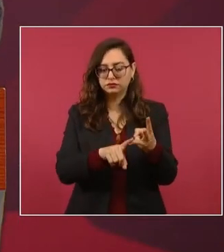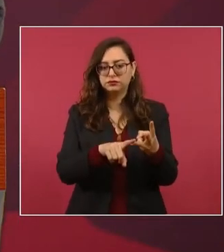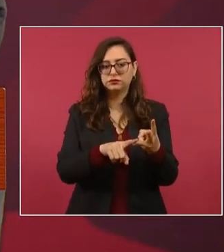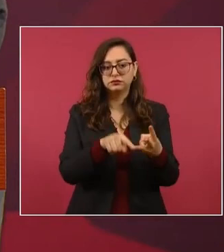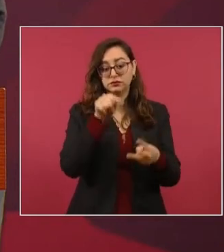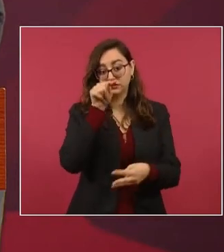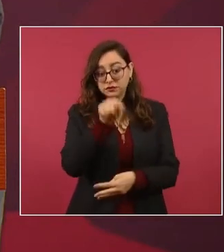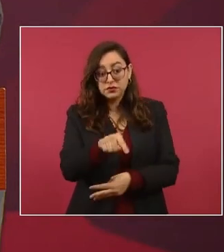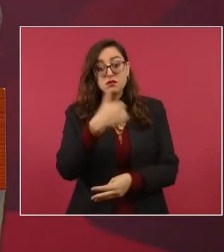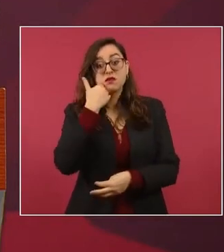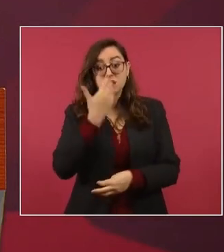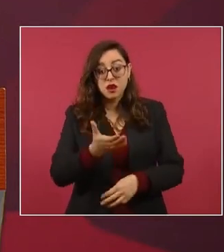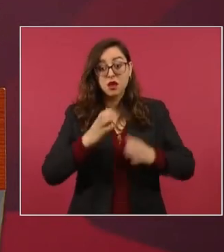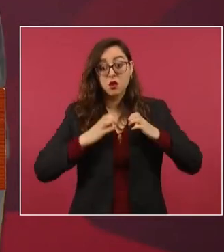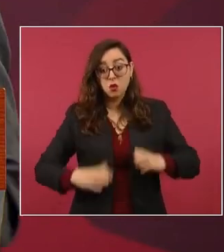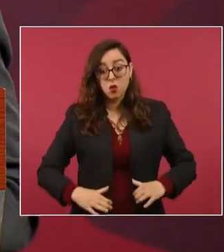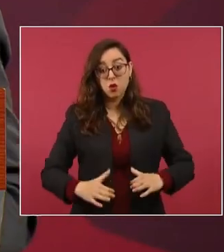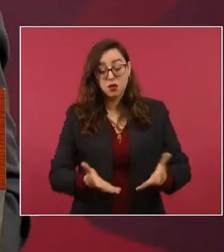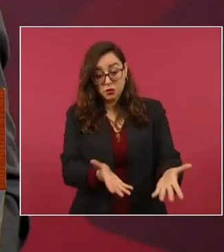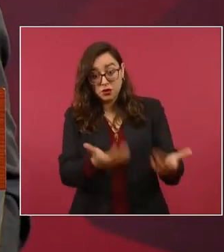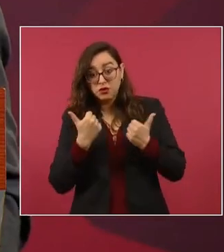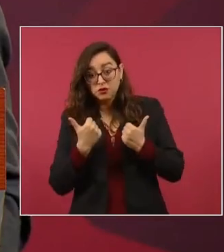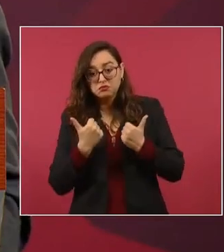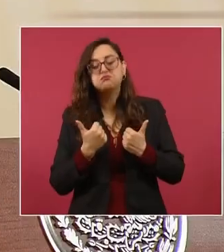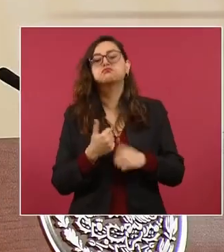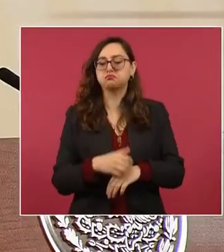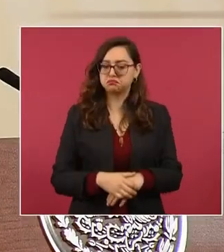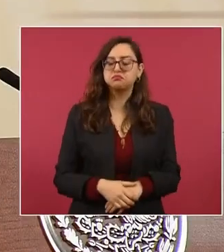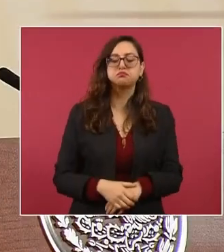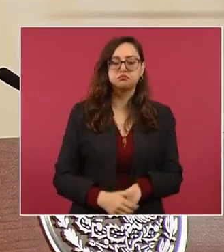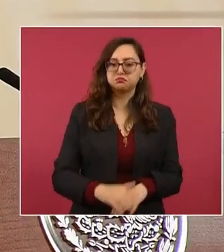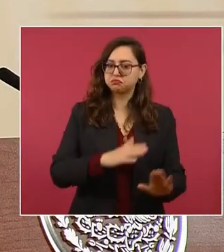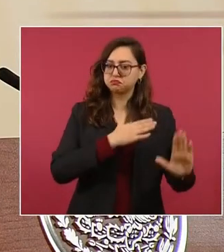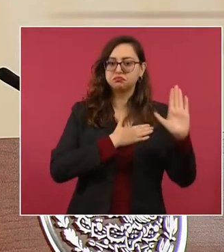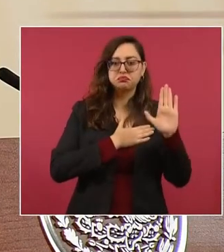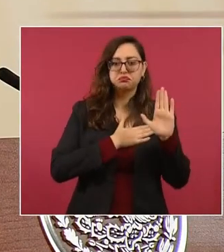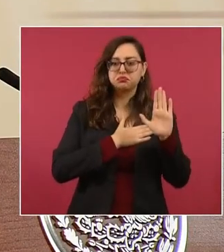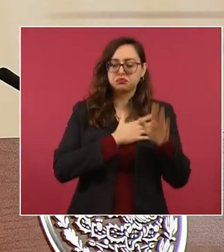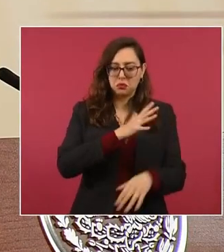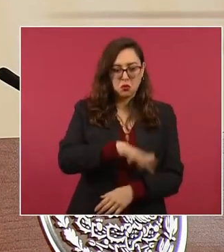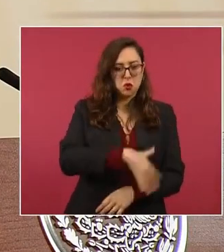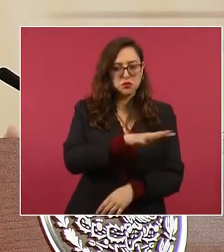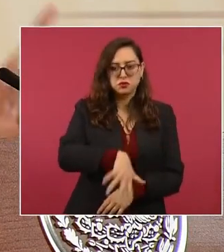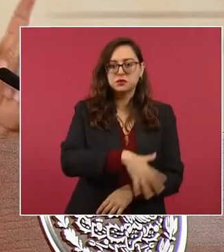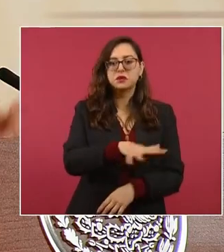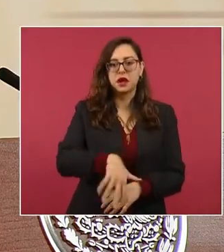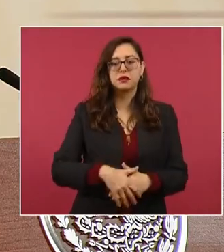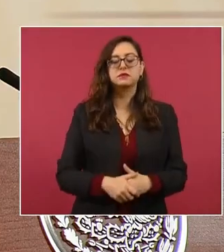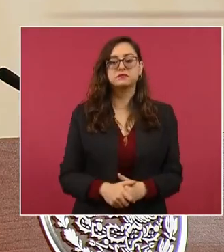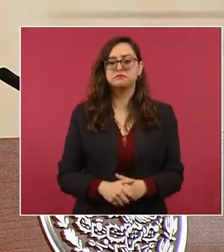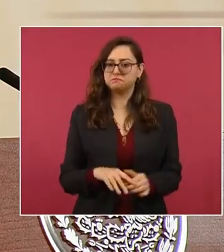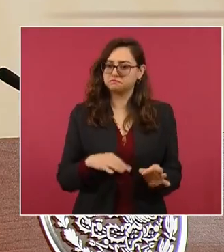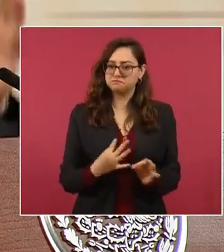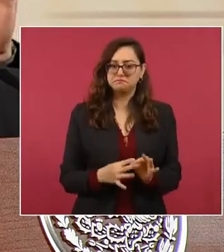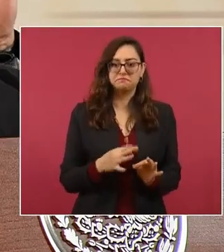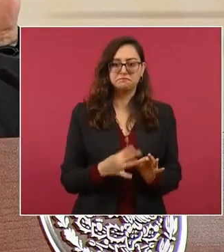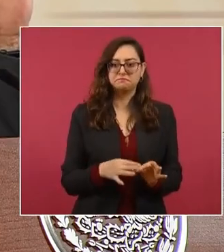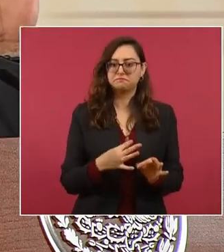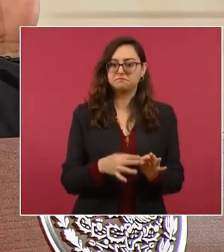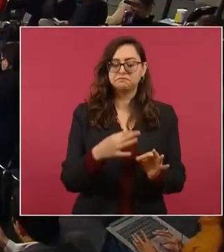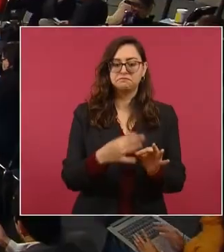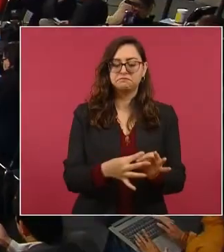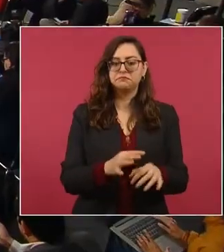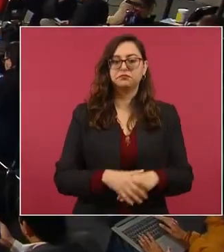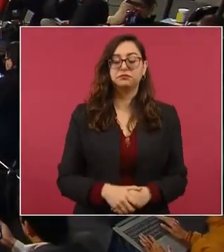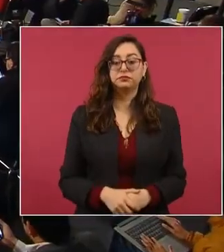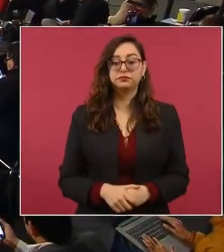nos comprometimos a rescatar los cuerpos de sus familiares, y lo estamos haciendo. Pero así como